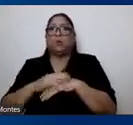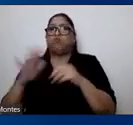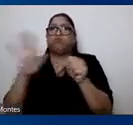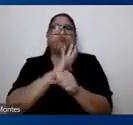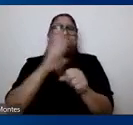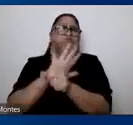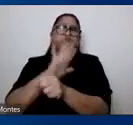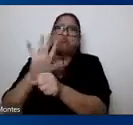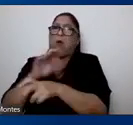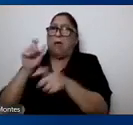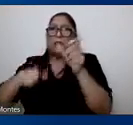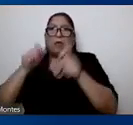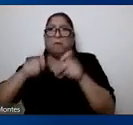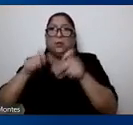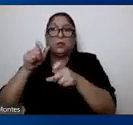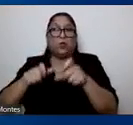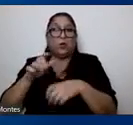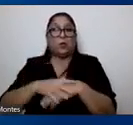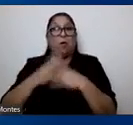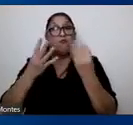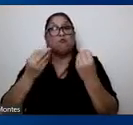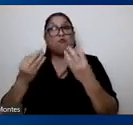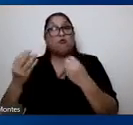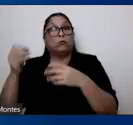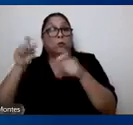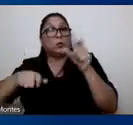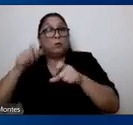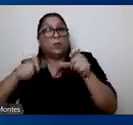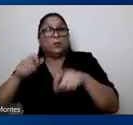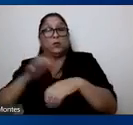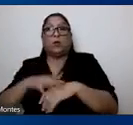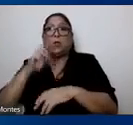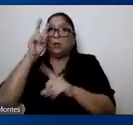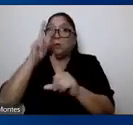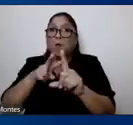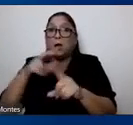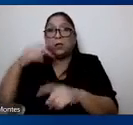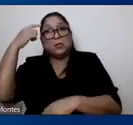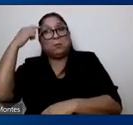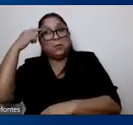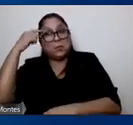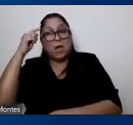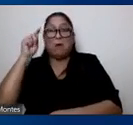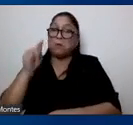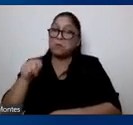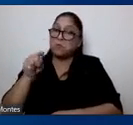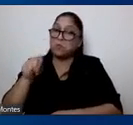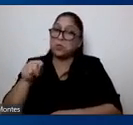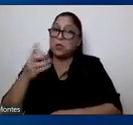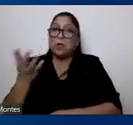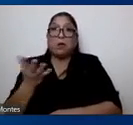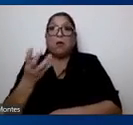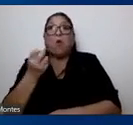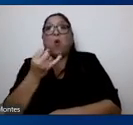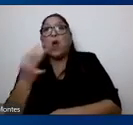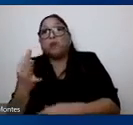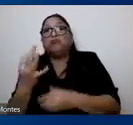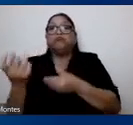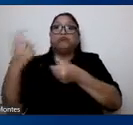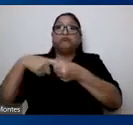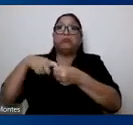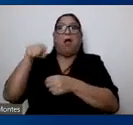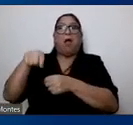sobrepobladas de muchas personas que por presunción o por algún tipo de